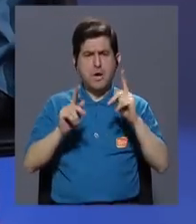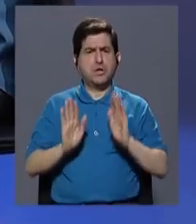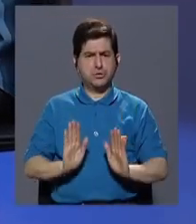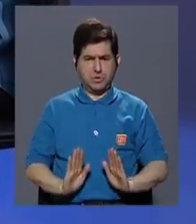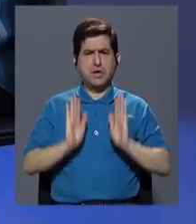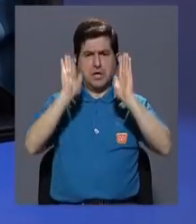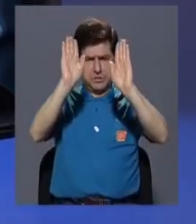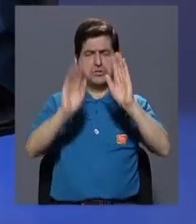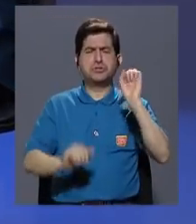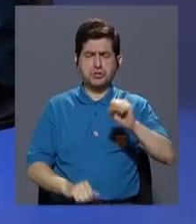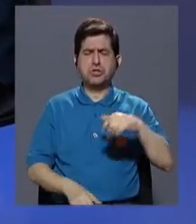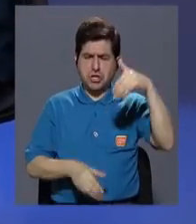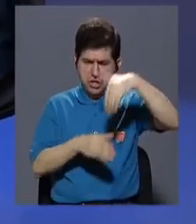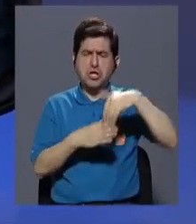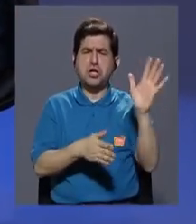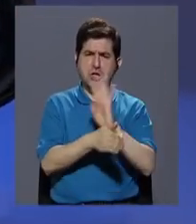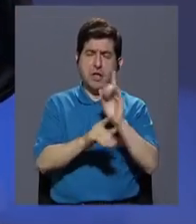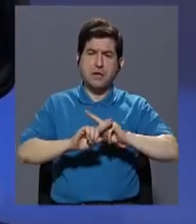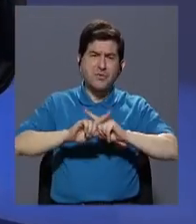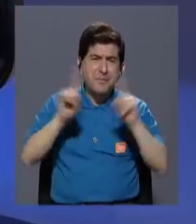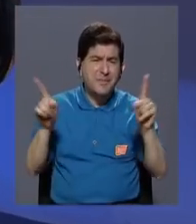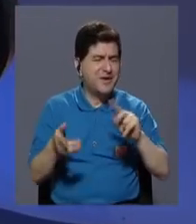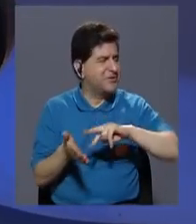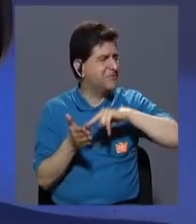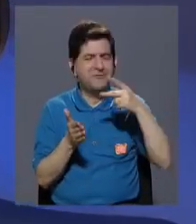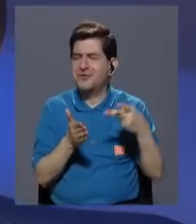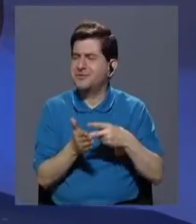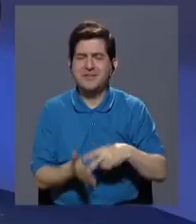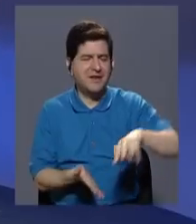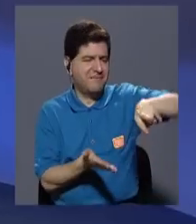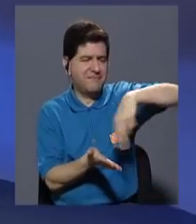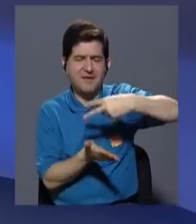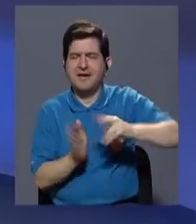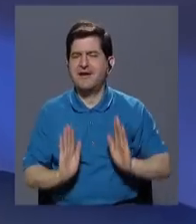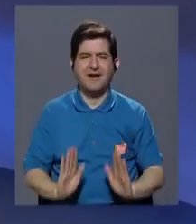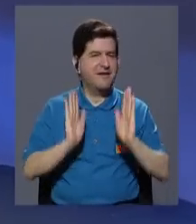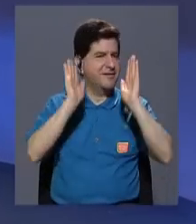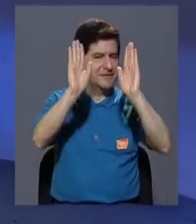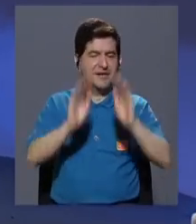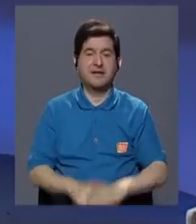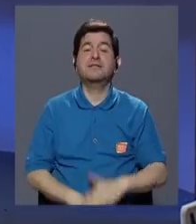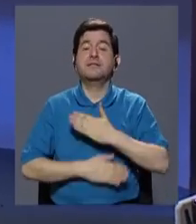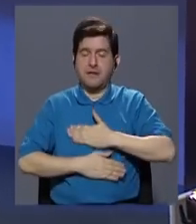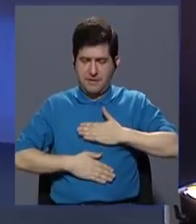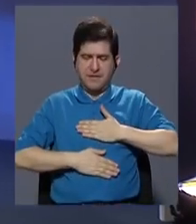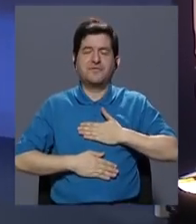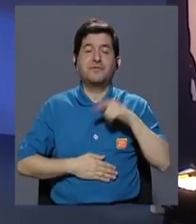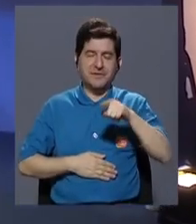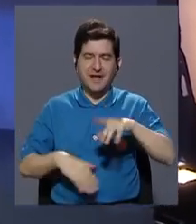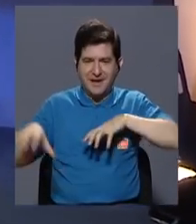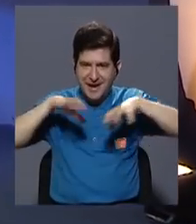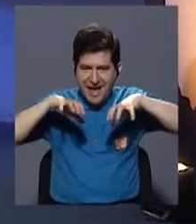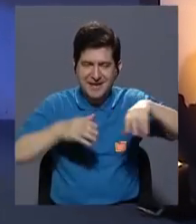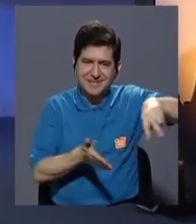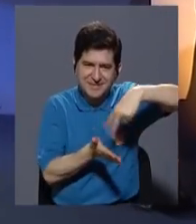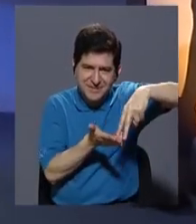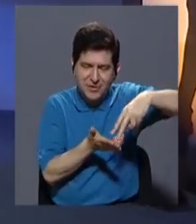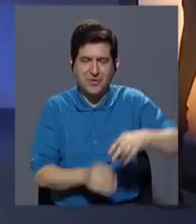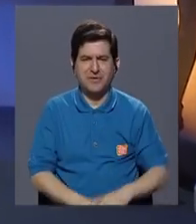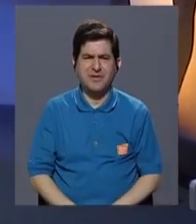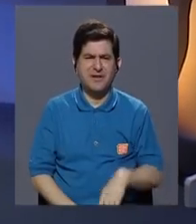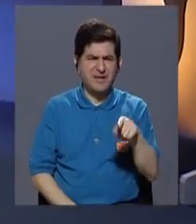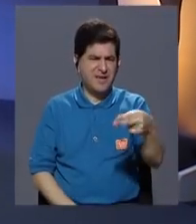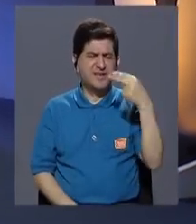excepcionales en la película pero la película no trata de ser un bailarín excepcional de disfrutar el baile y dónde surge esta